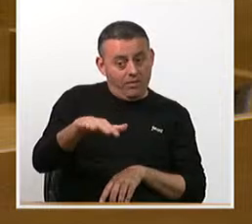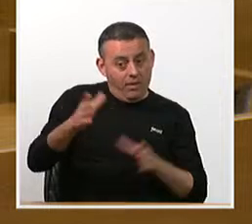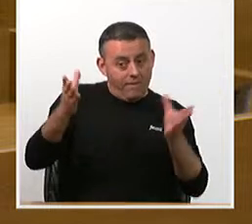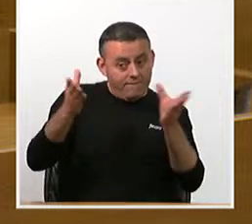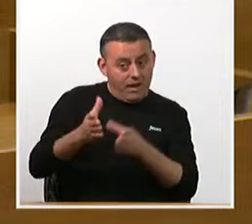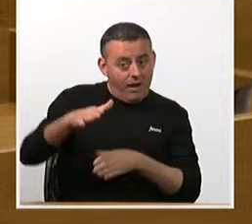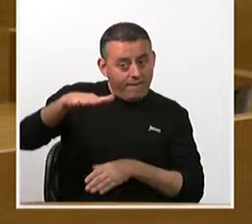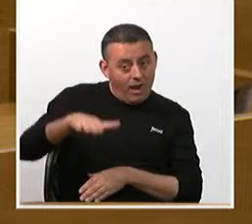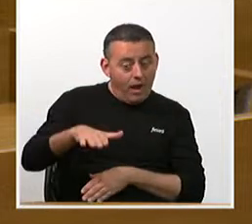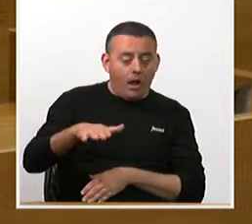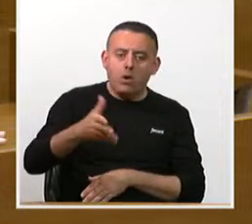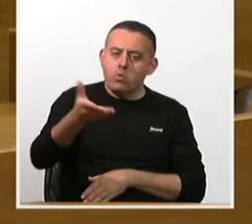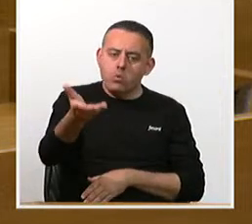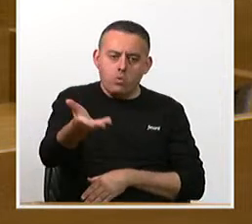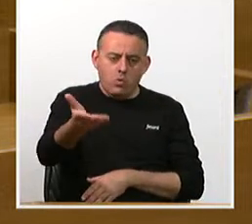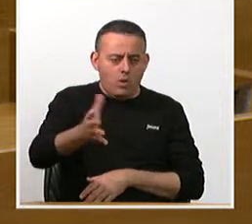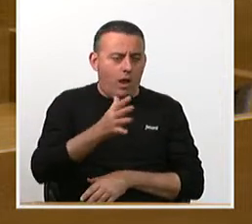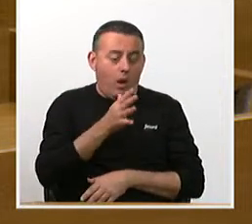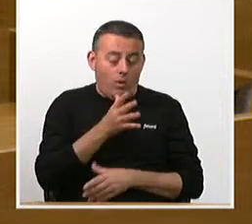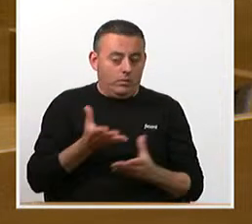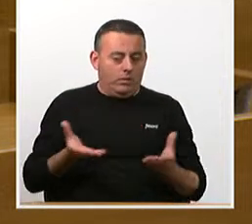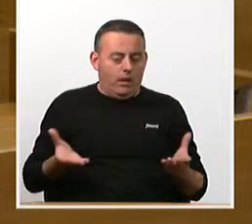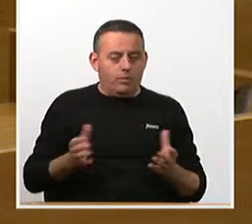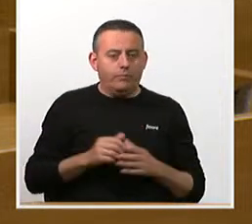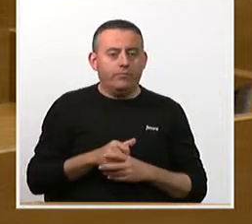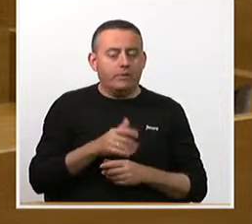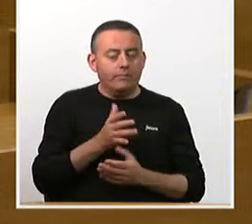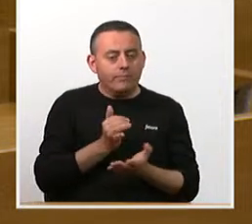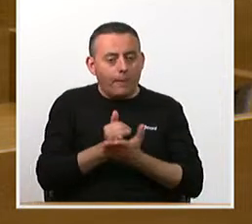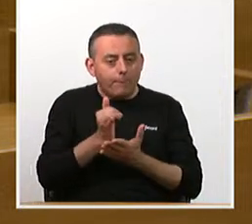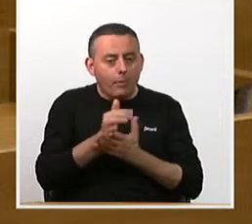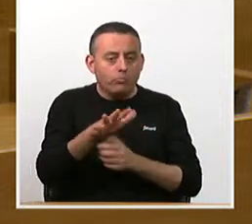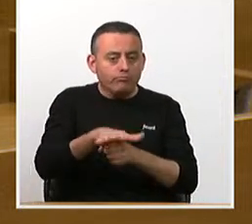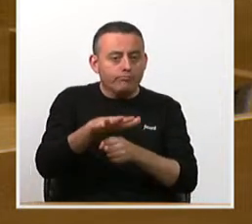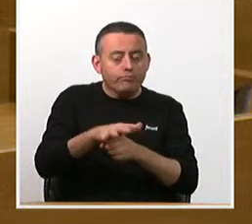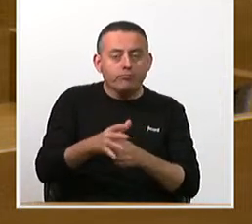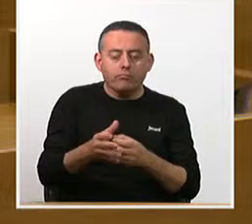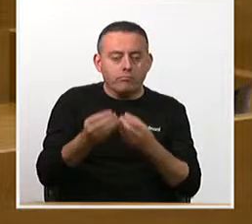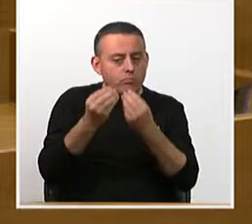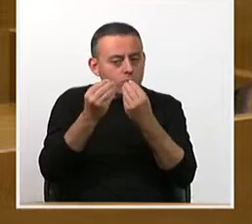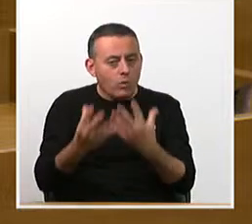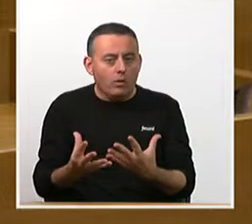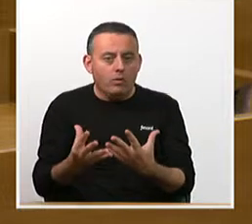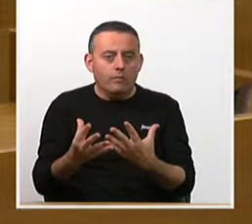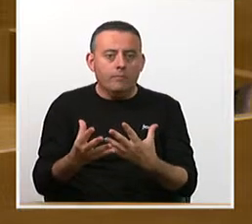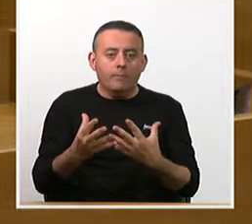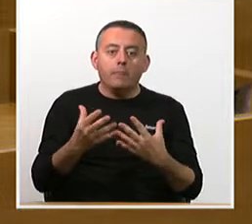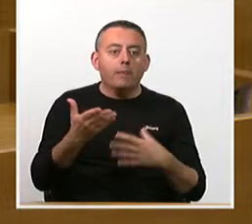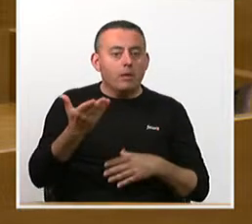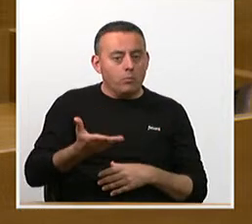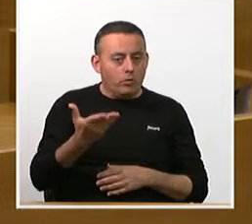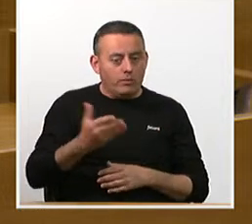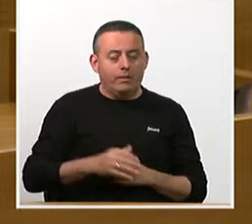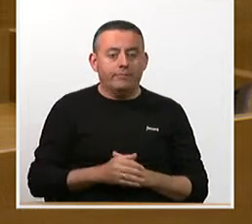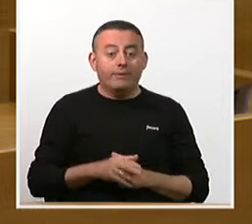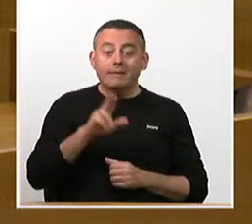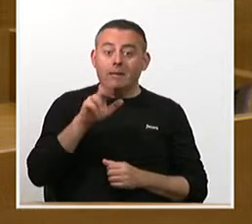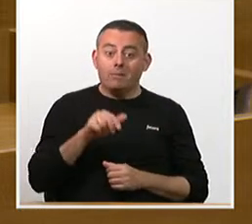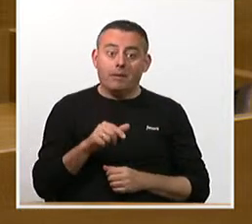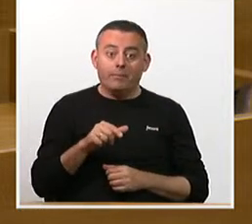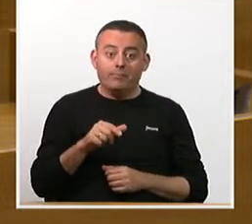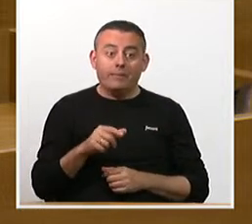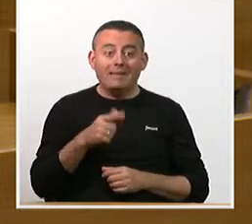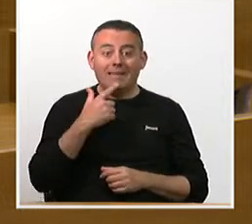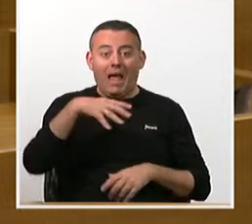hídricas que nos permitan una mayor eficiencia y sostenibilidad sino que también nos protejan frente a inundaciones